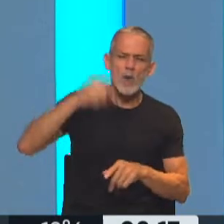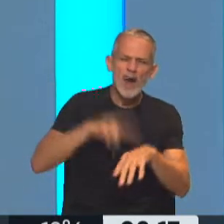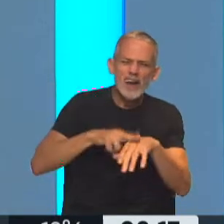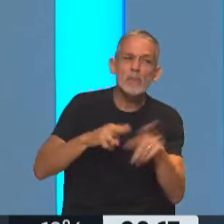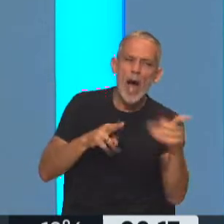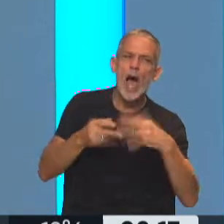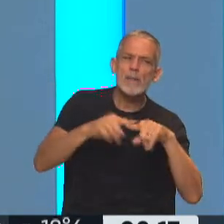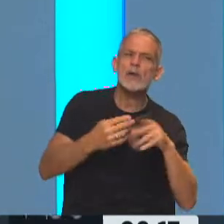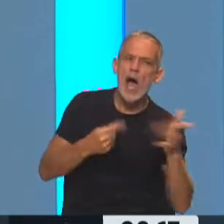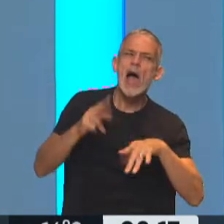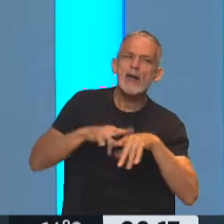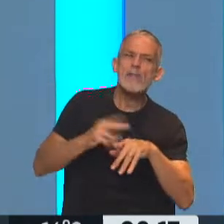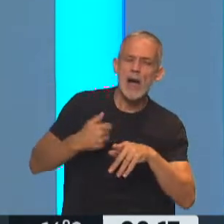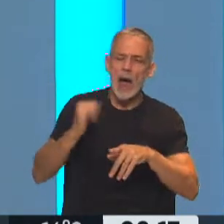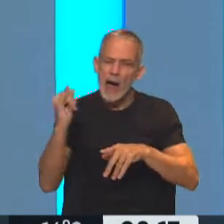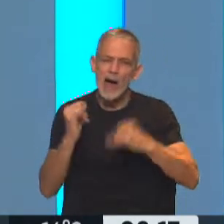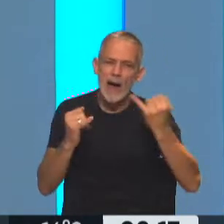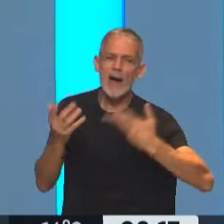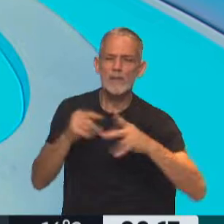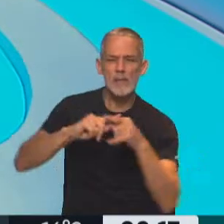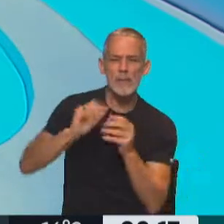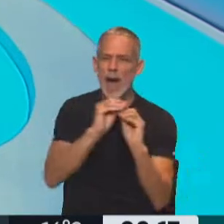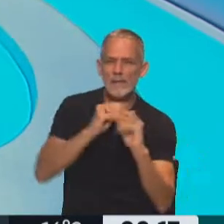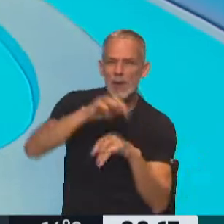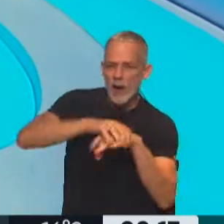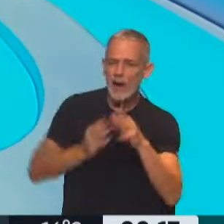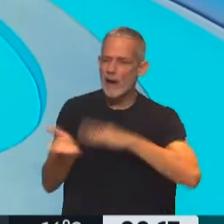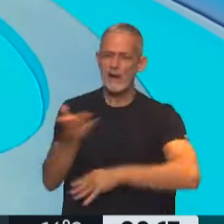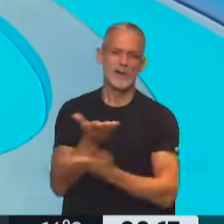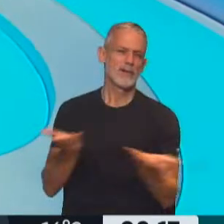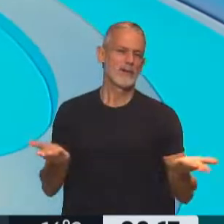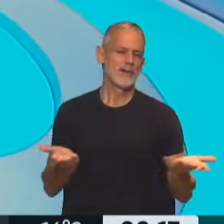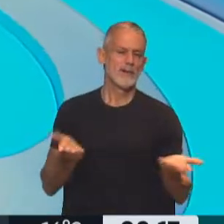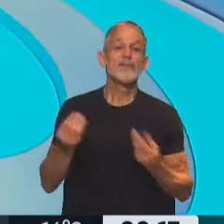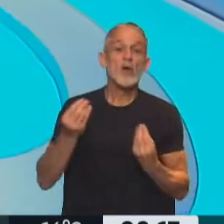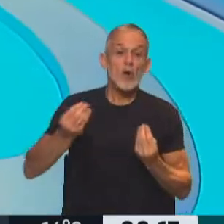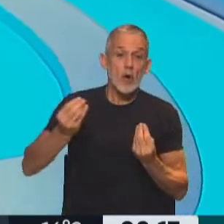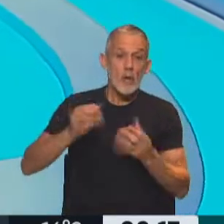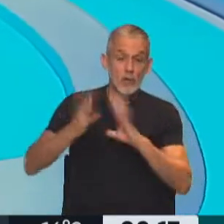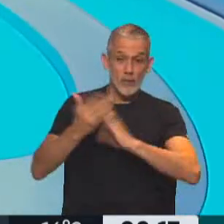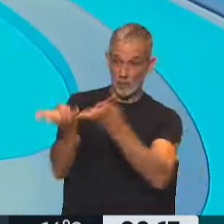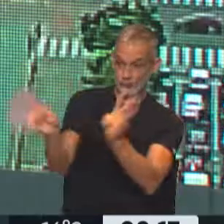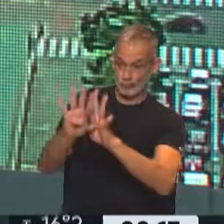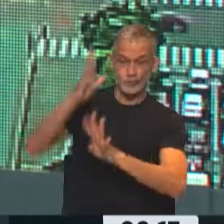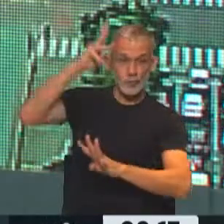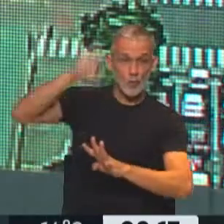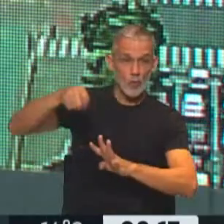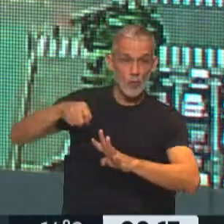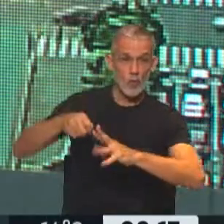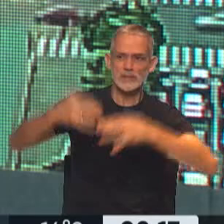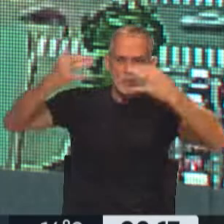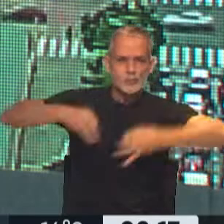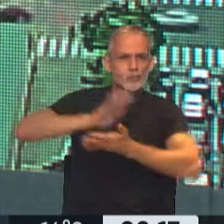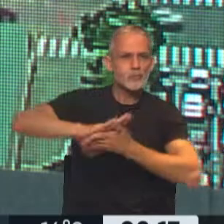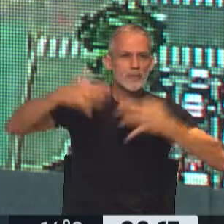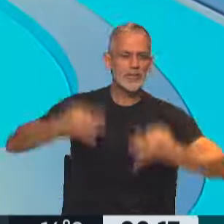recomienda tal partido político o a Pedro me lo manda tal corporación. ¿Qué debería pasar para que no haya esa rosca? ¿Cómo debería ser el Consejo de la Magistratura sano?